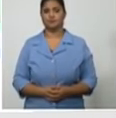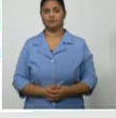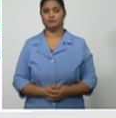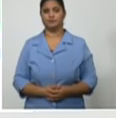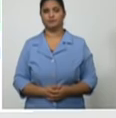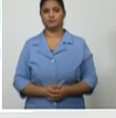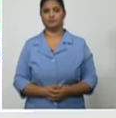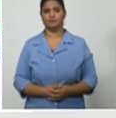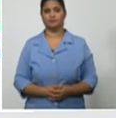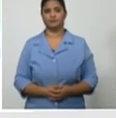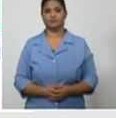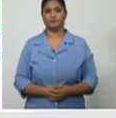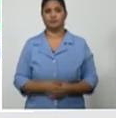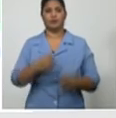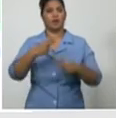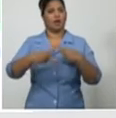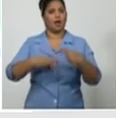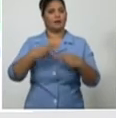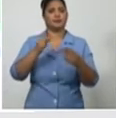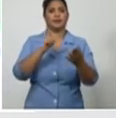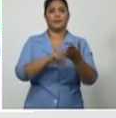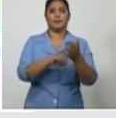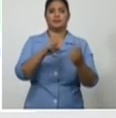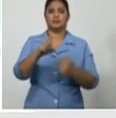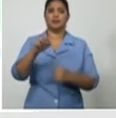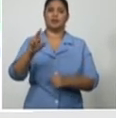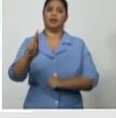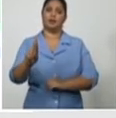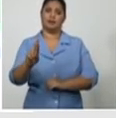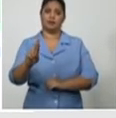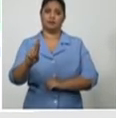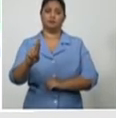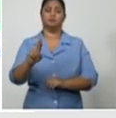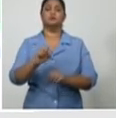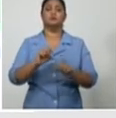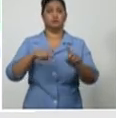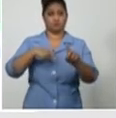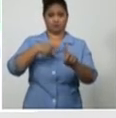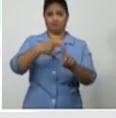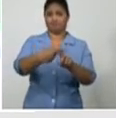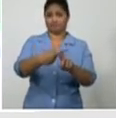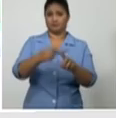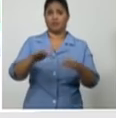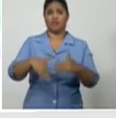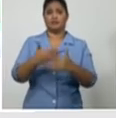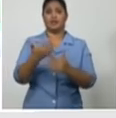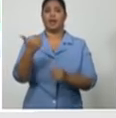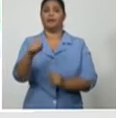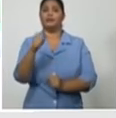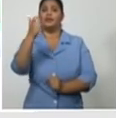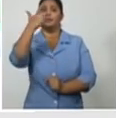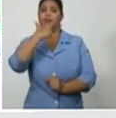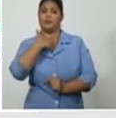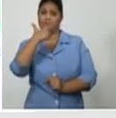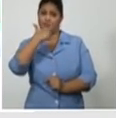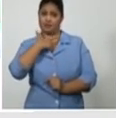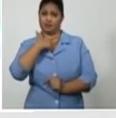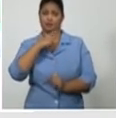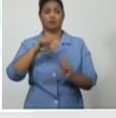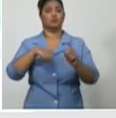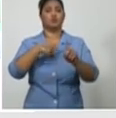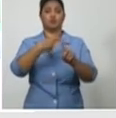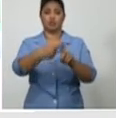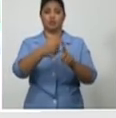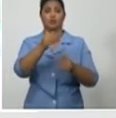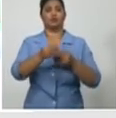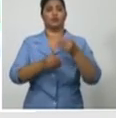inicialmente se hizo el PCR, se confirmó con el PCR desde el día 10 de abril, posteriormente un PCR que se le hizo